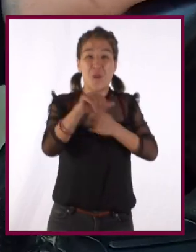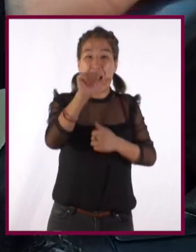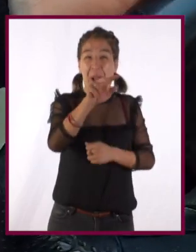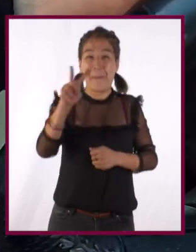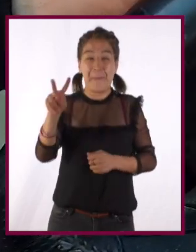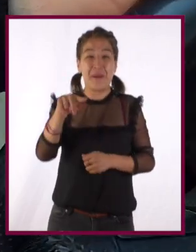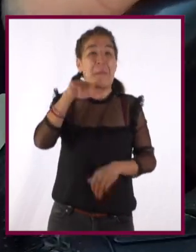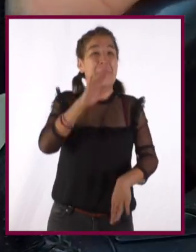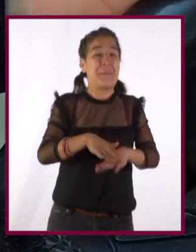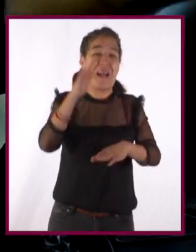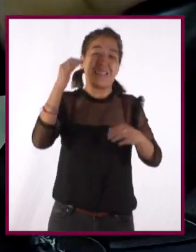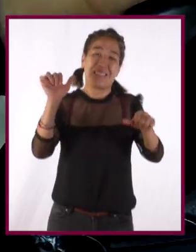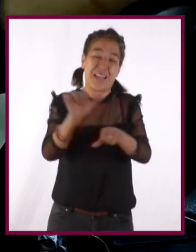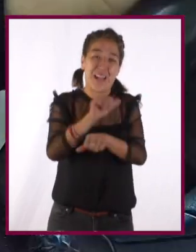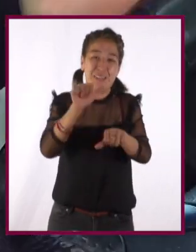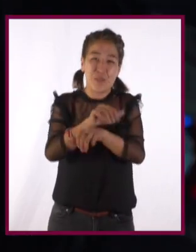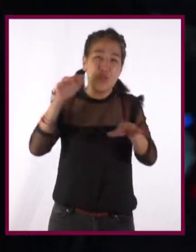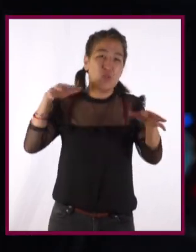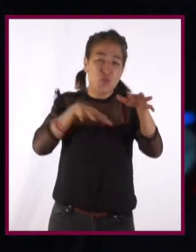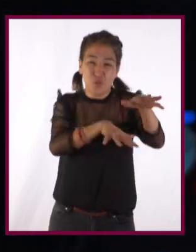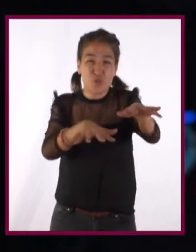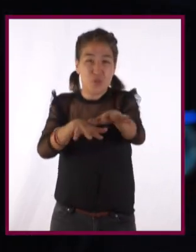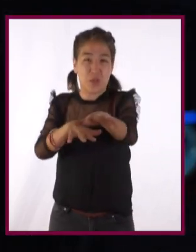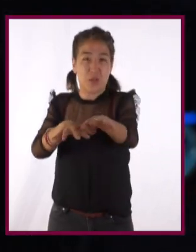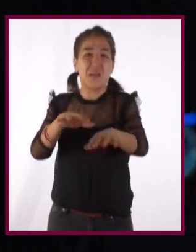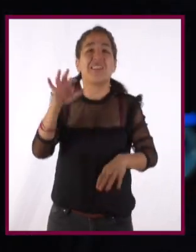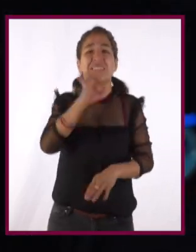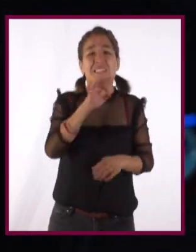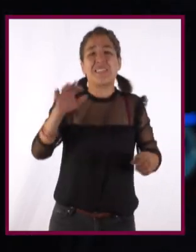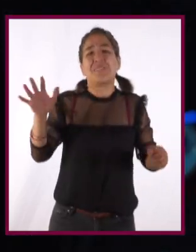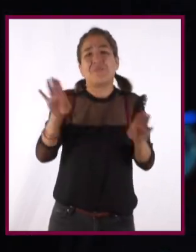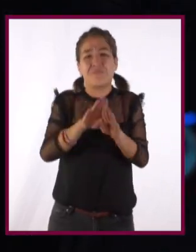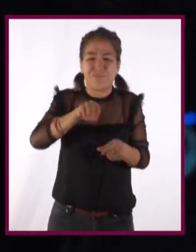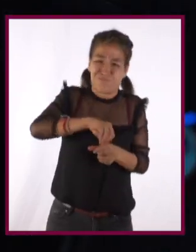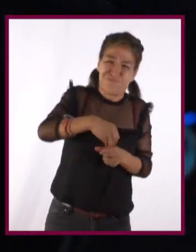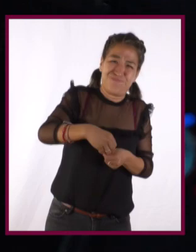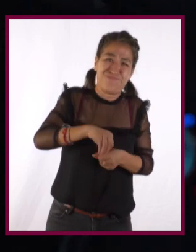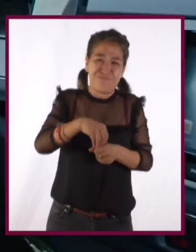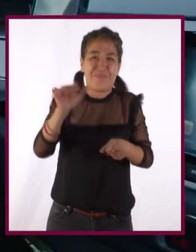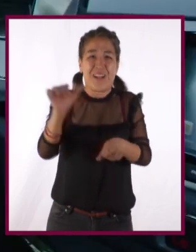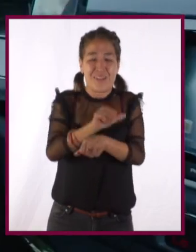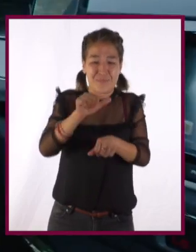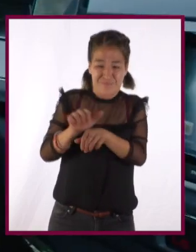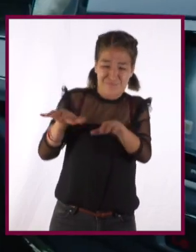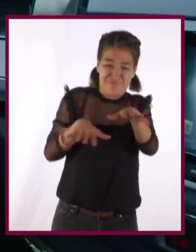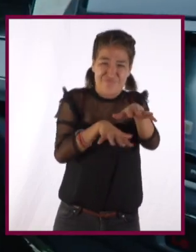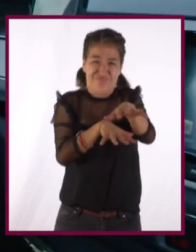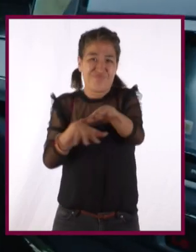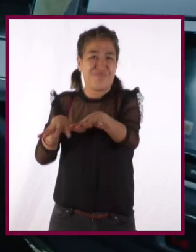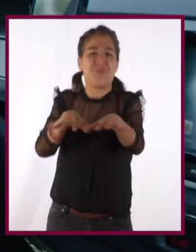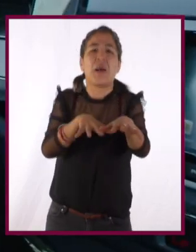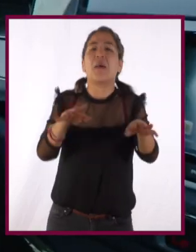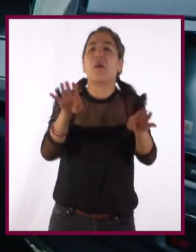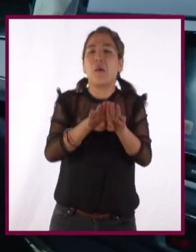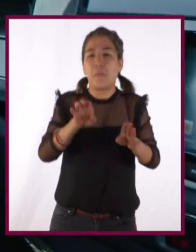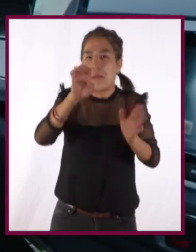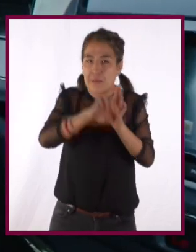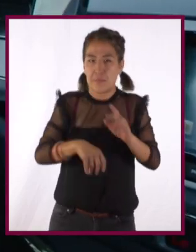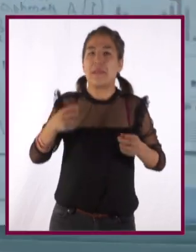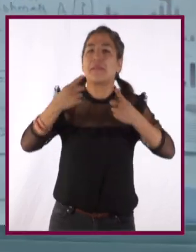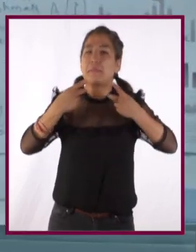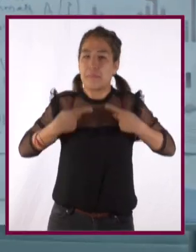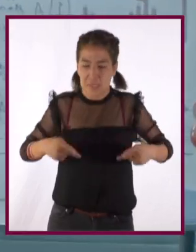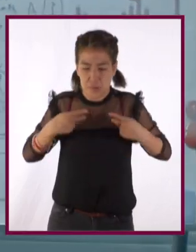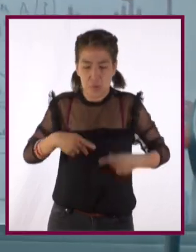avenida altamente transitada? ¿Será posible evitar los embotellamientos vehiculares si, en vez de permitir que